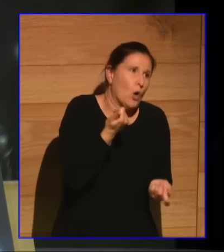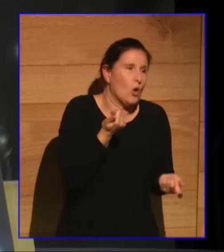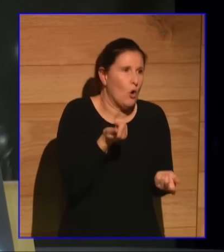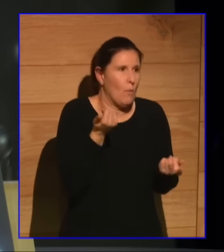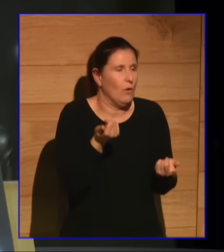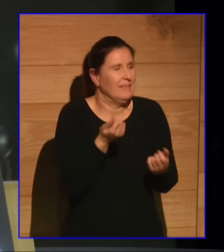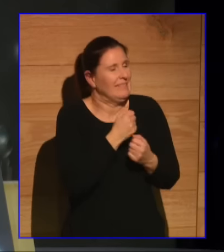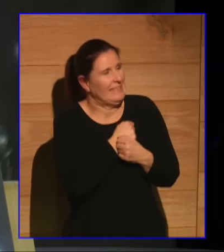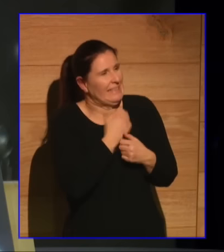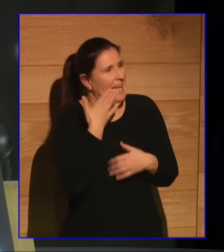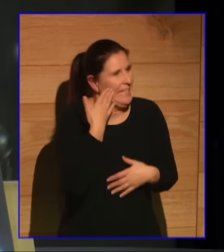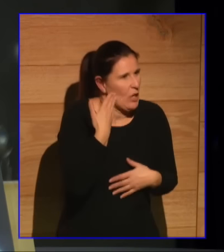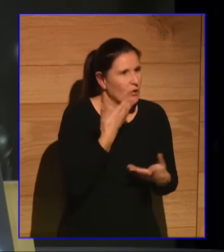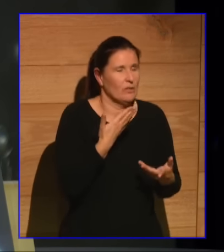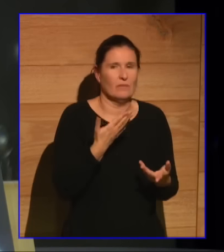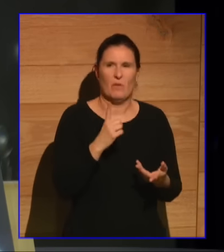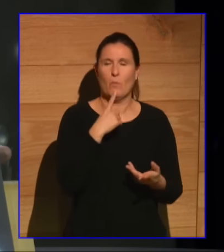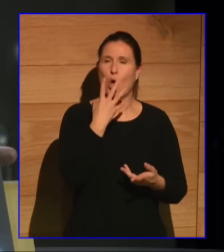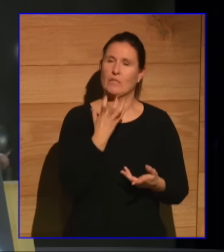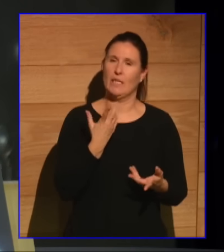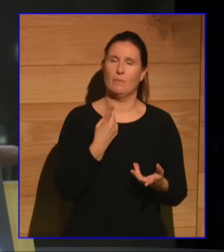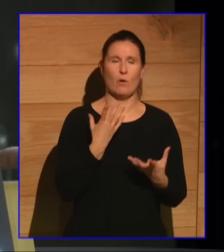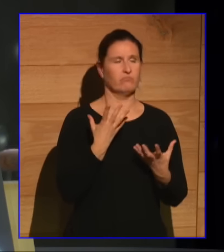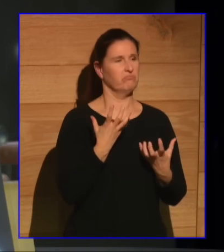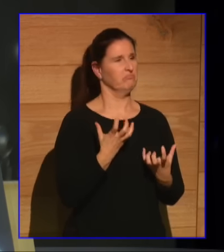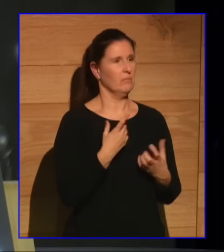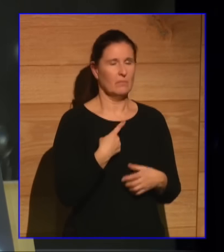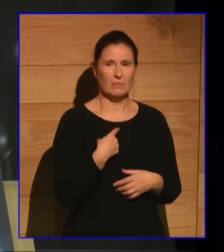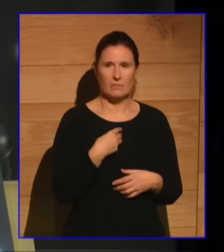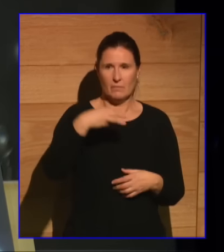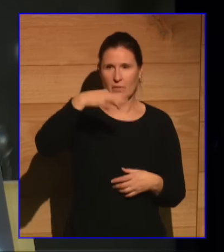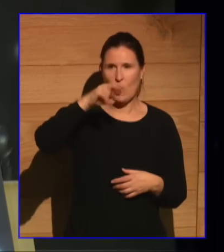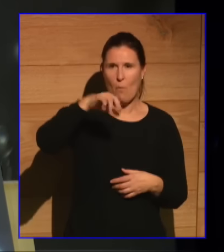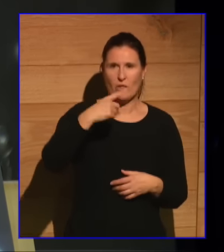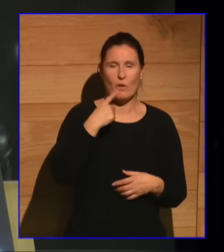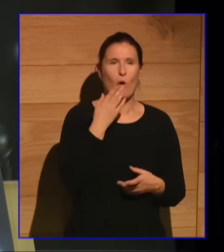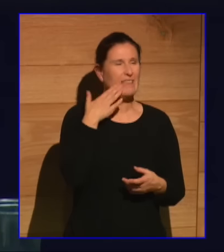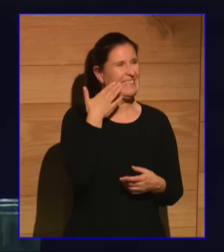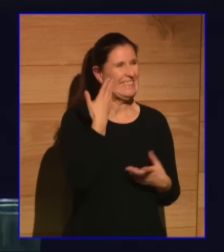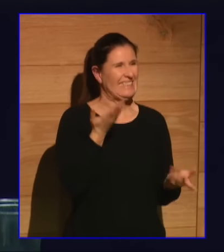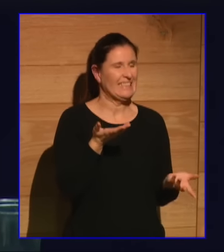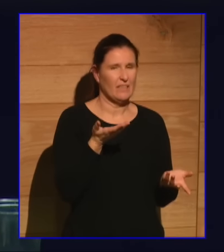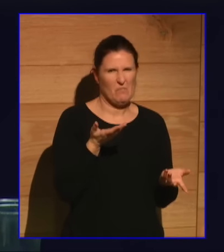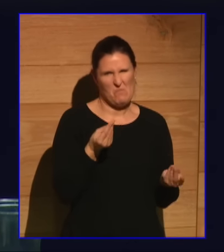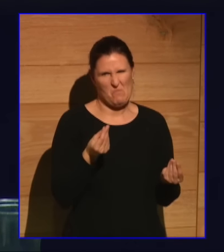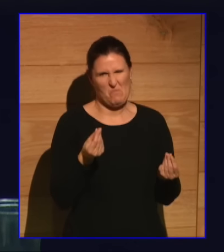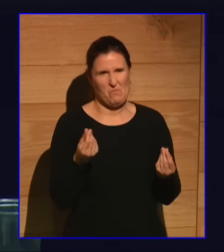Bueno, di un poco graves, un poco serios, un poco solemnes, pero moña. Spielberg